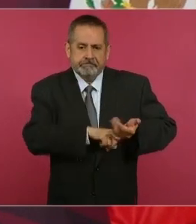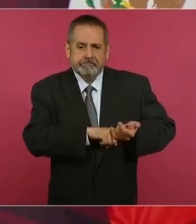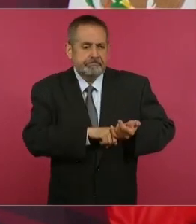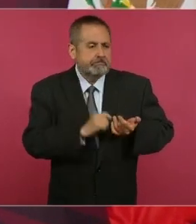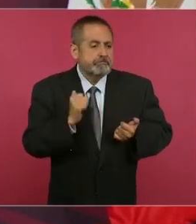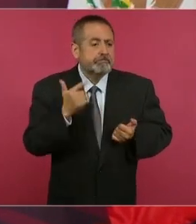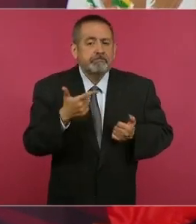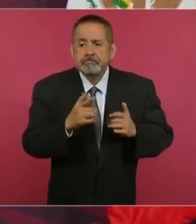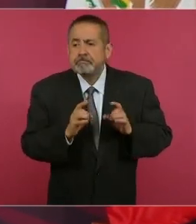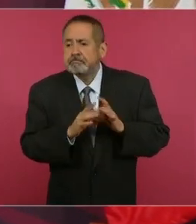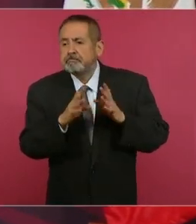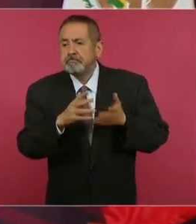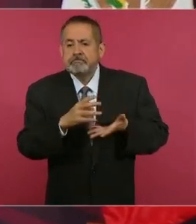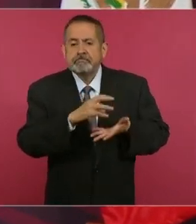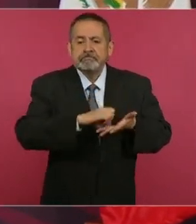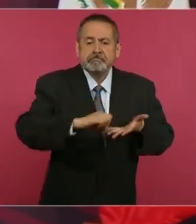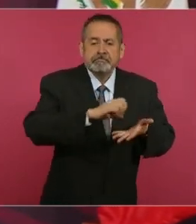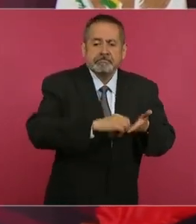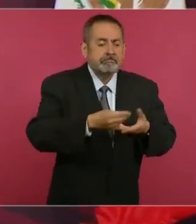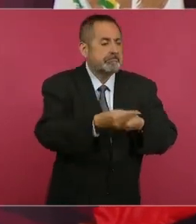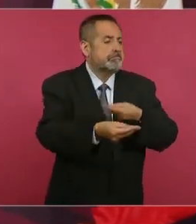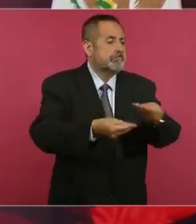Es para el regodeo, ¿no?